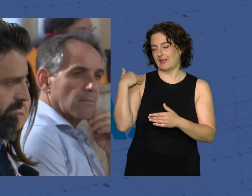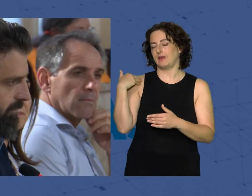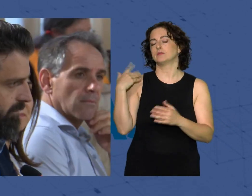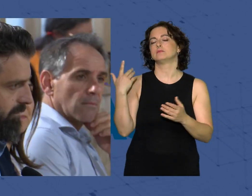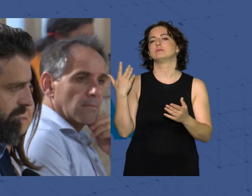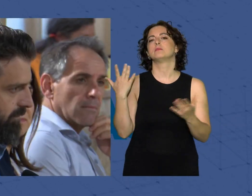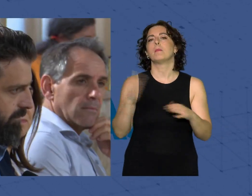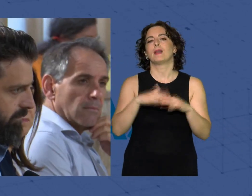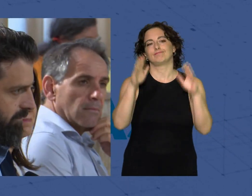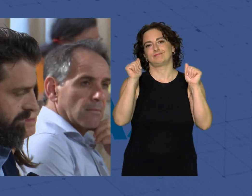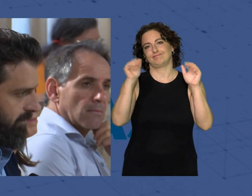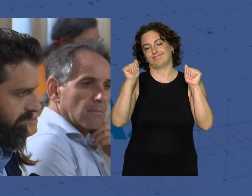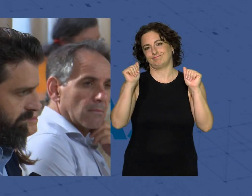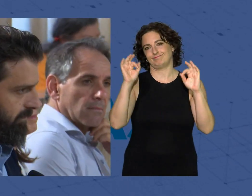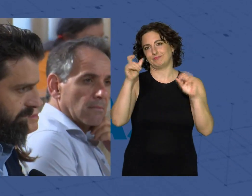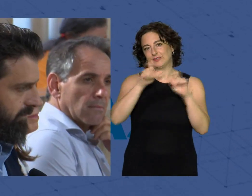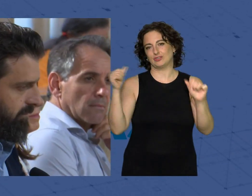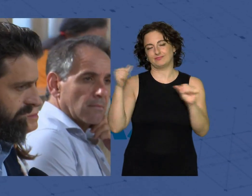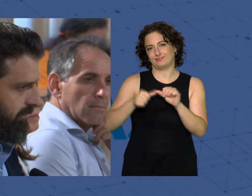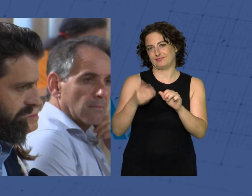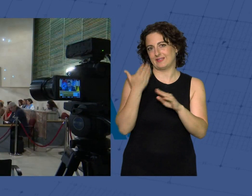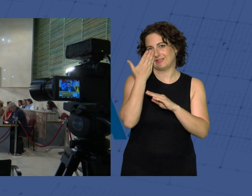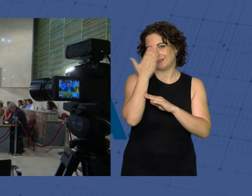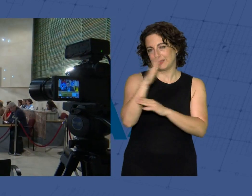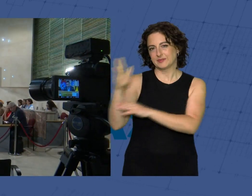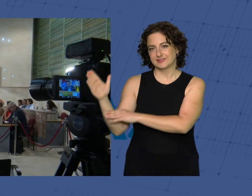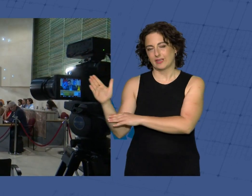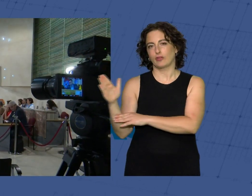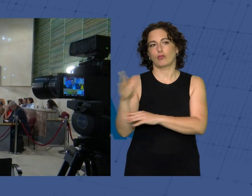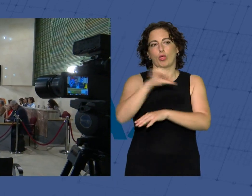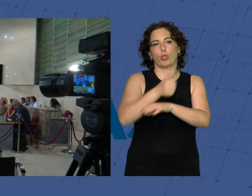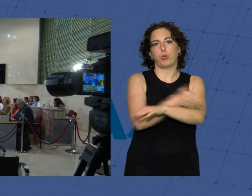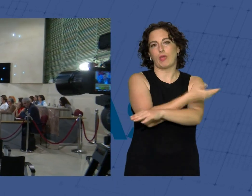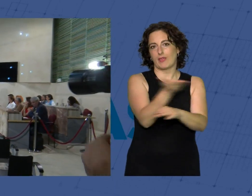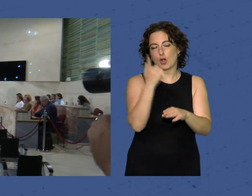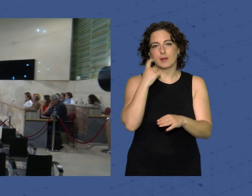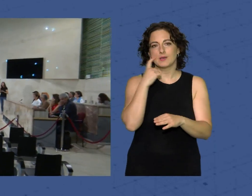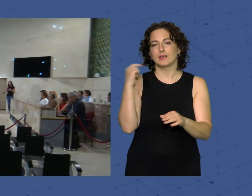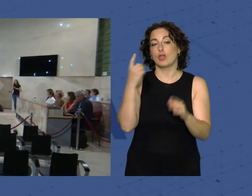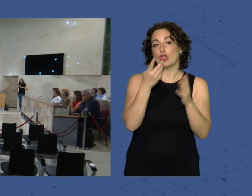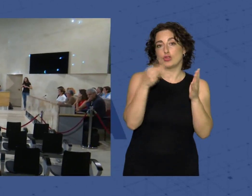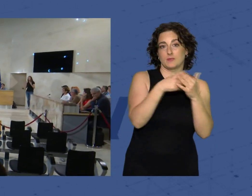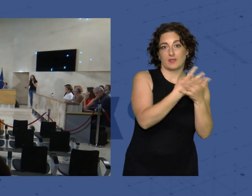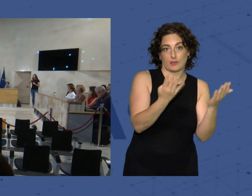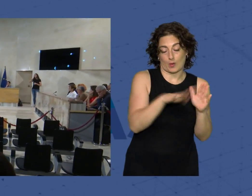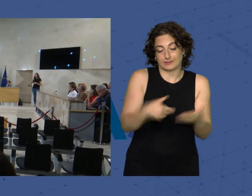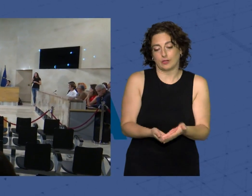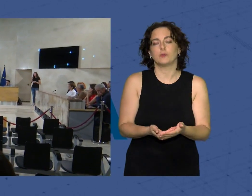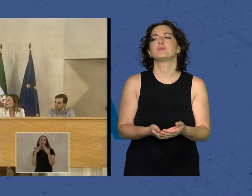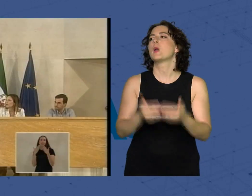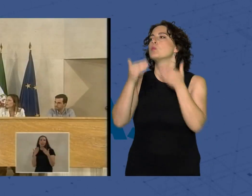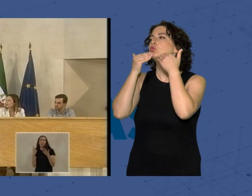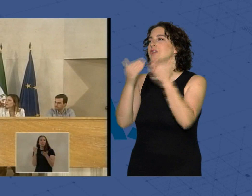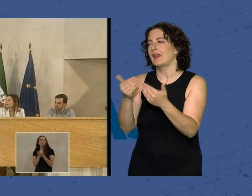también para despedir a quienes han representado en este Salón de Plenos a la ciudadanía almeriense desde 2019. Gracias por